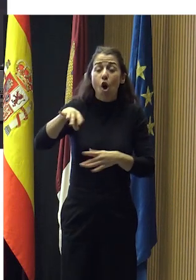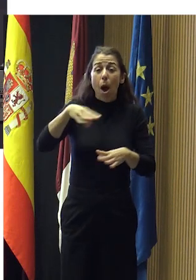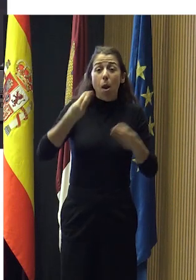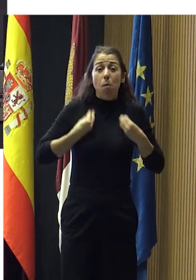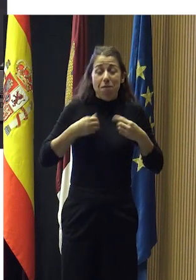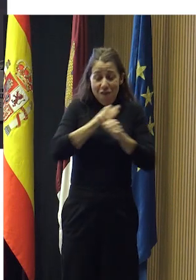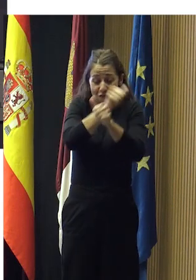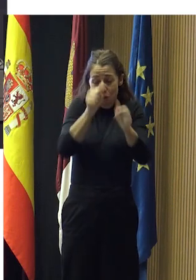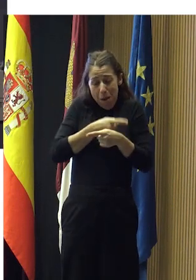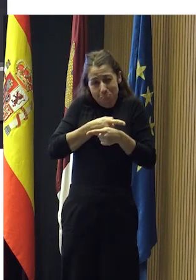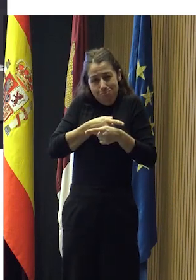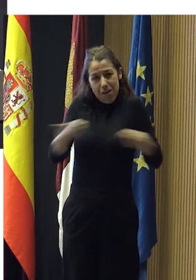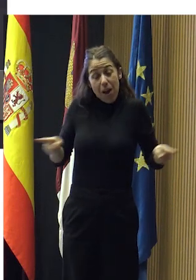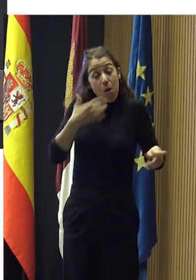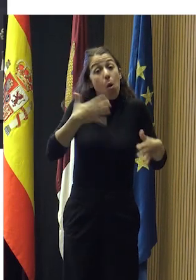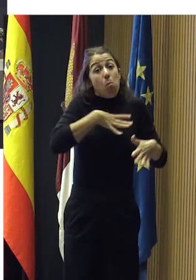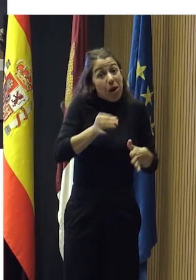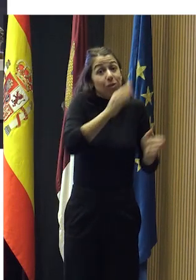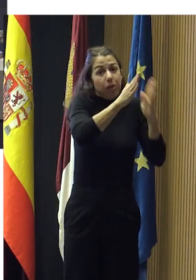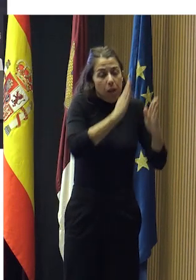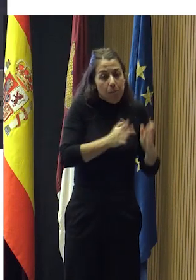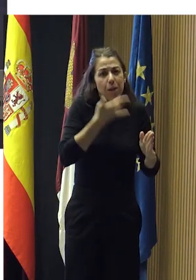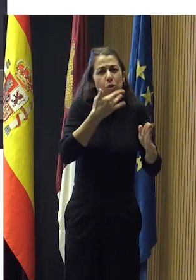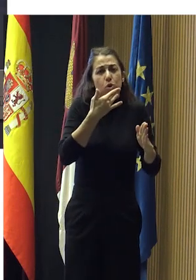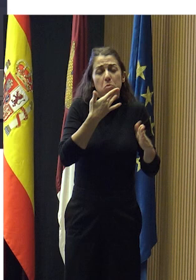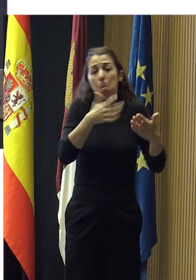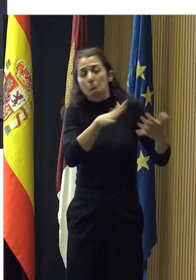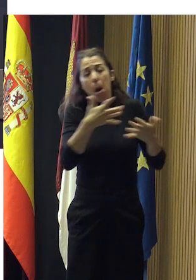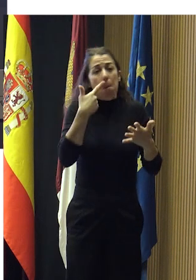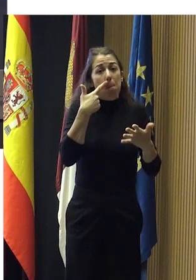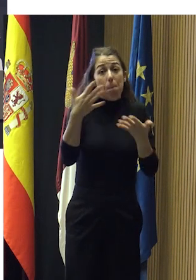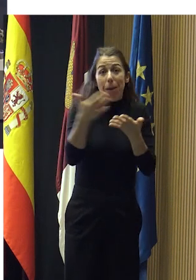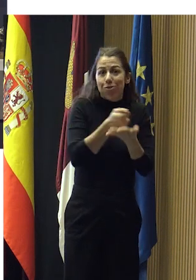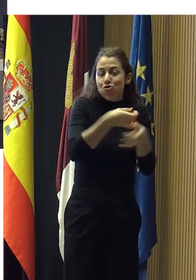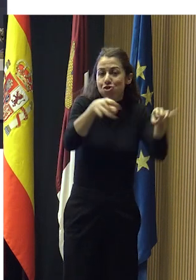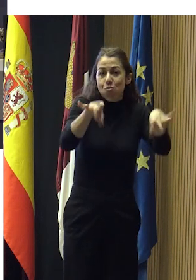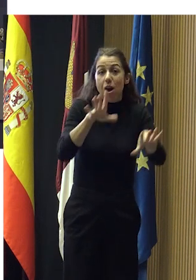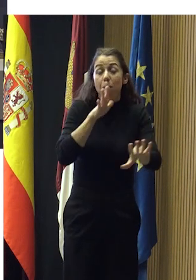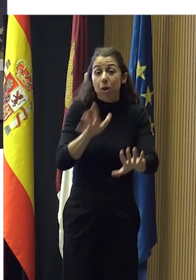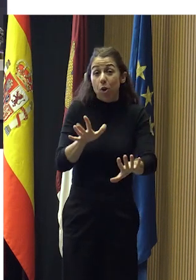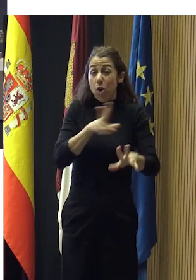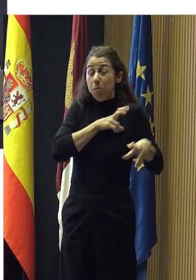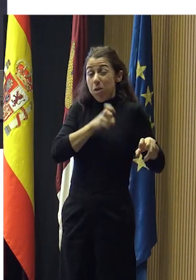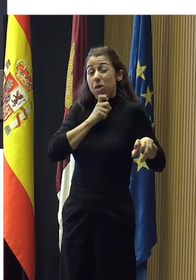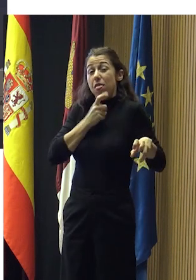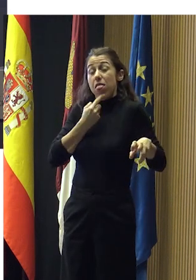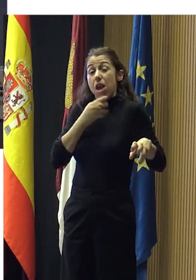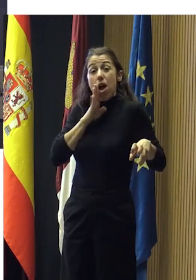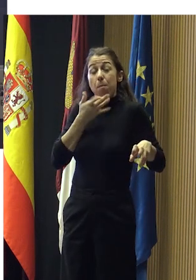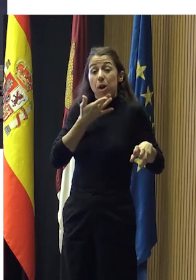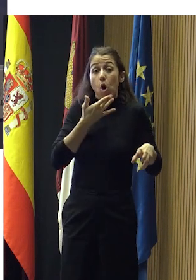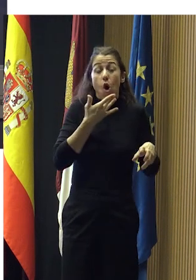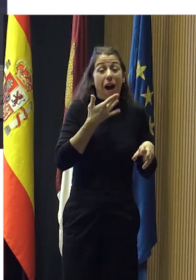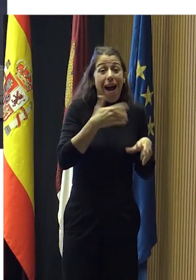diferente. Entonces, aunque los tratamientos que tenemos sean, digamos, los mismos para todos, no, como he dicho al principio, no se puede tratar